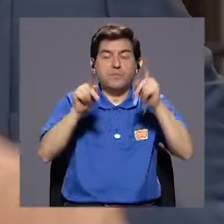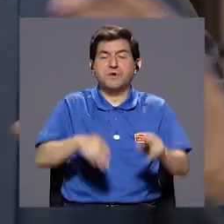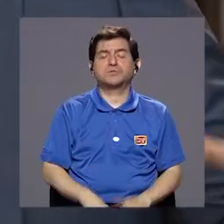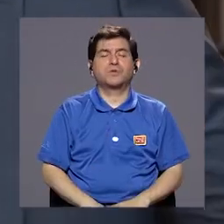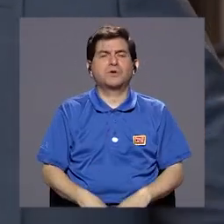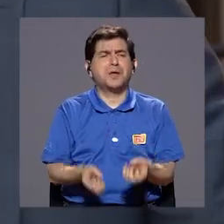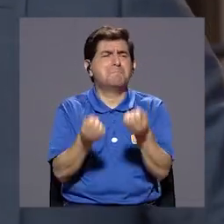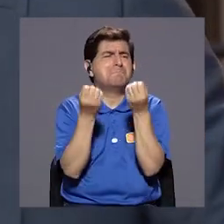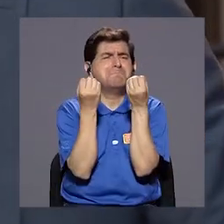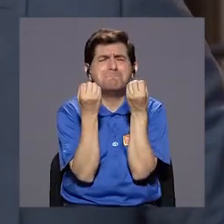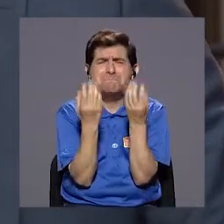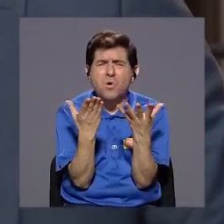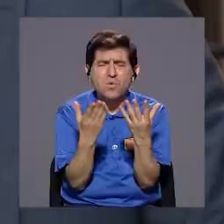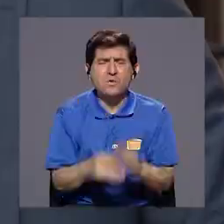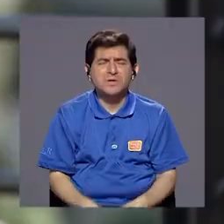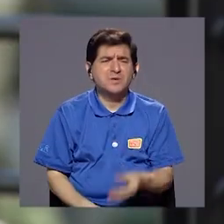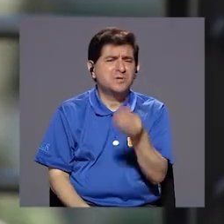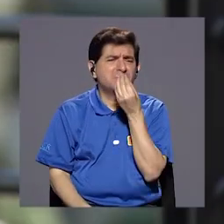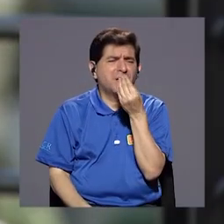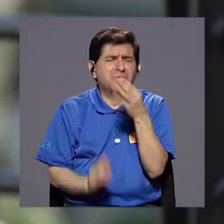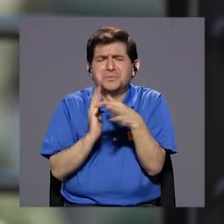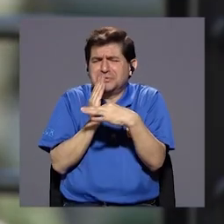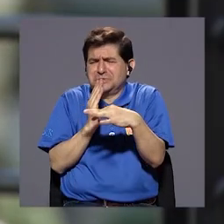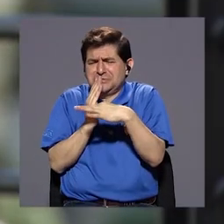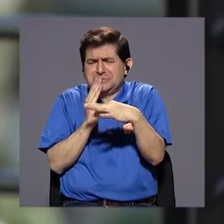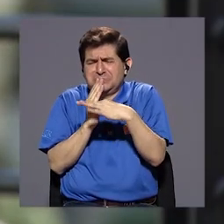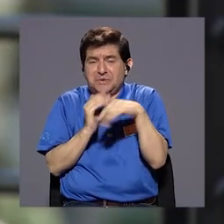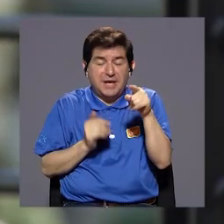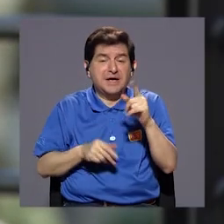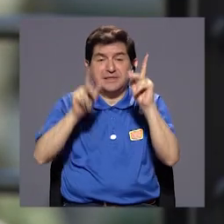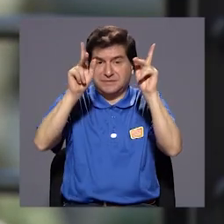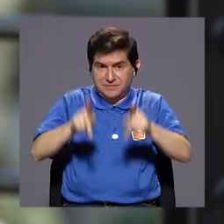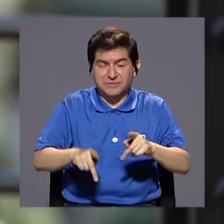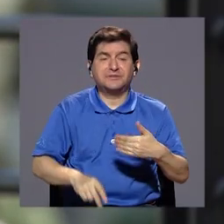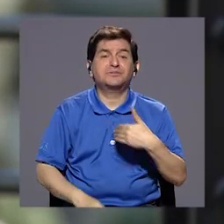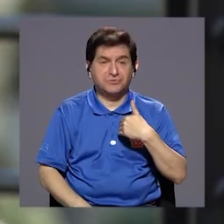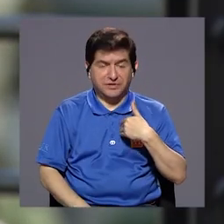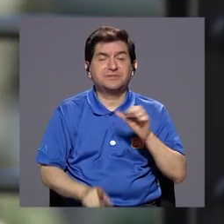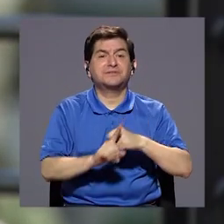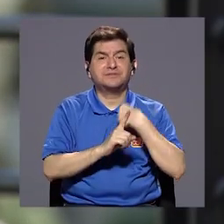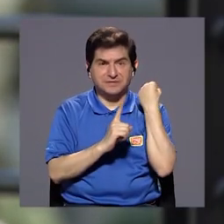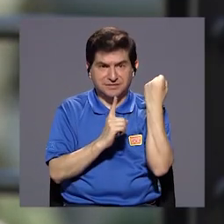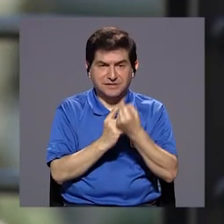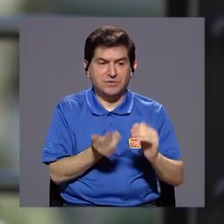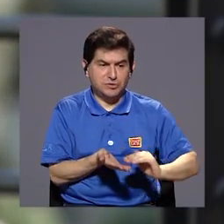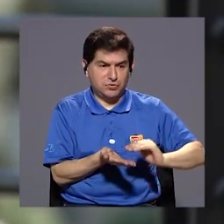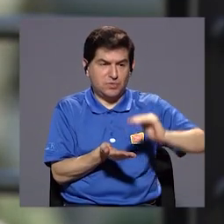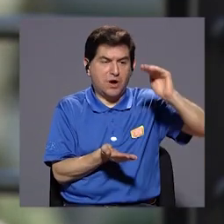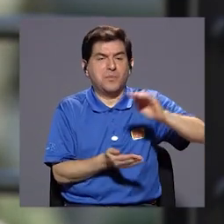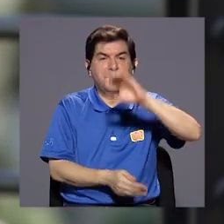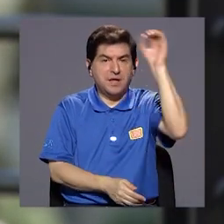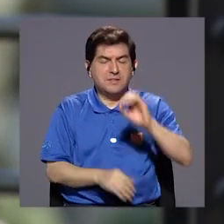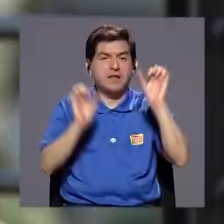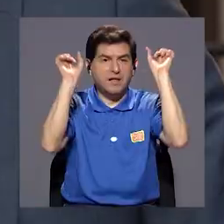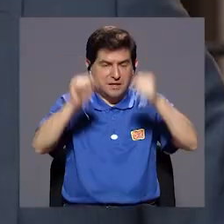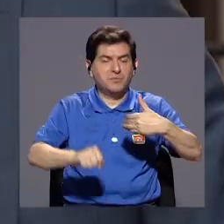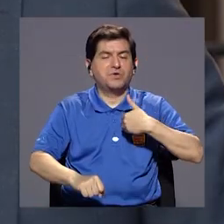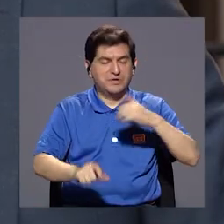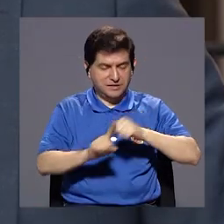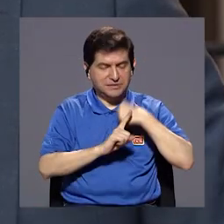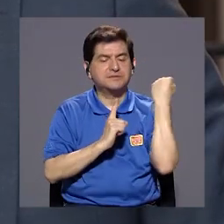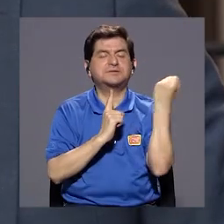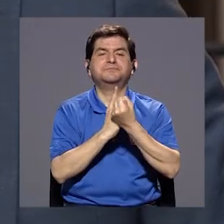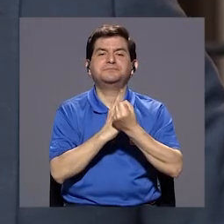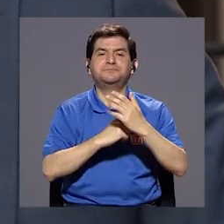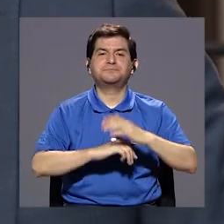que consumen excesiva cantidad de alimentos muy grasosos, ese tipo de personas tienen estas condiciones que aumentan la probabilidad de tener ese tipo de